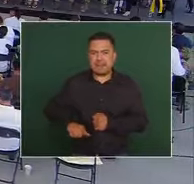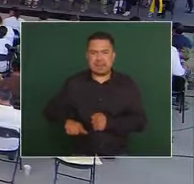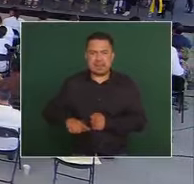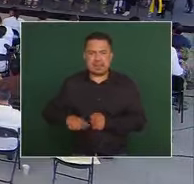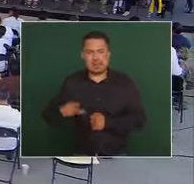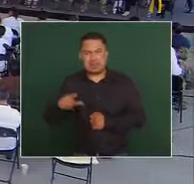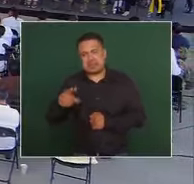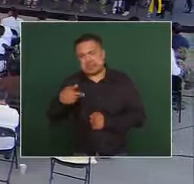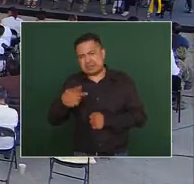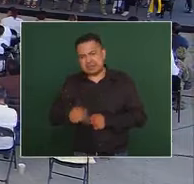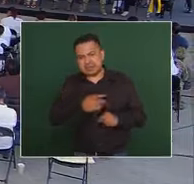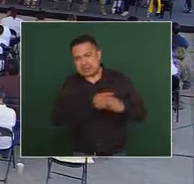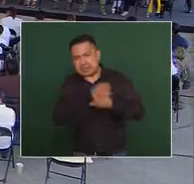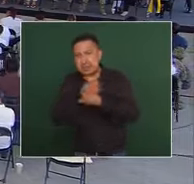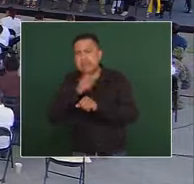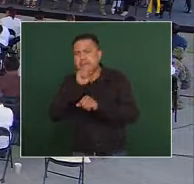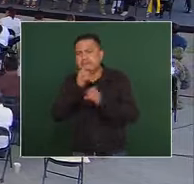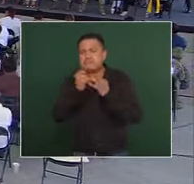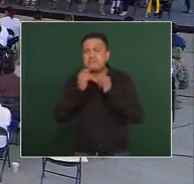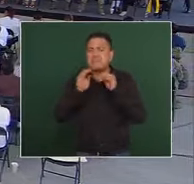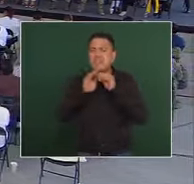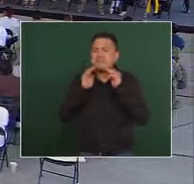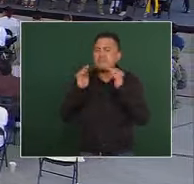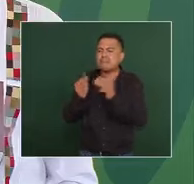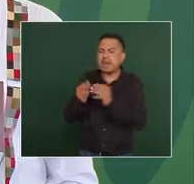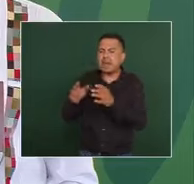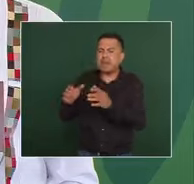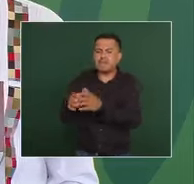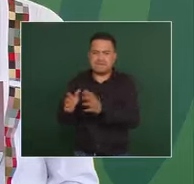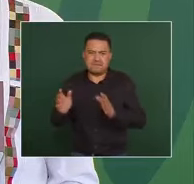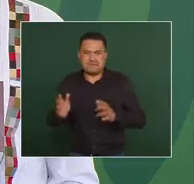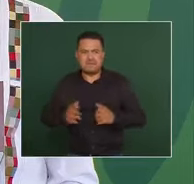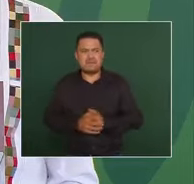locales y de la delincuencia organizada.